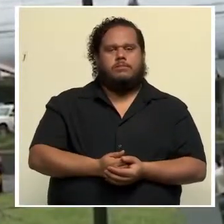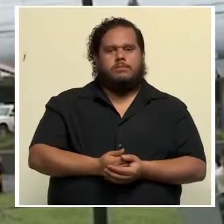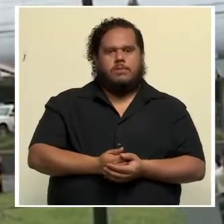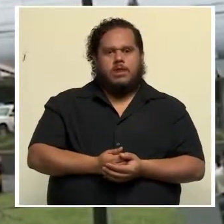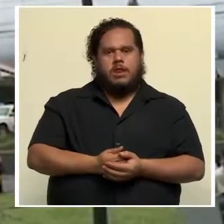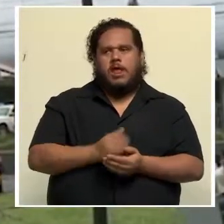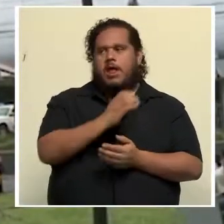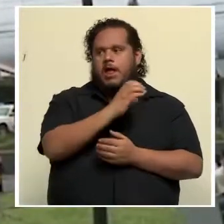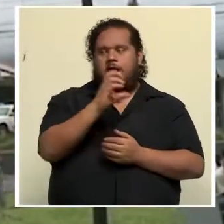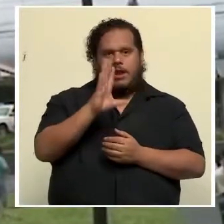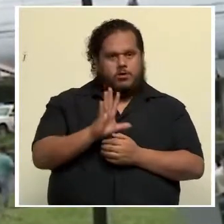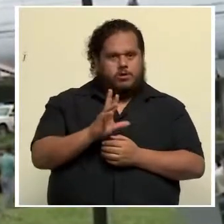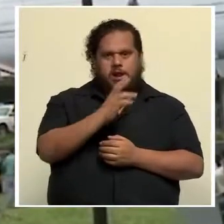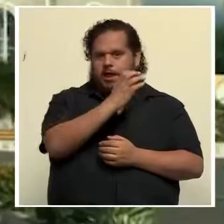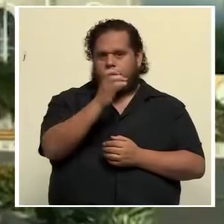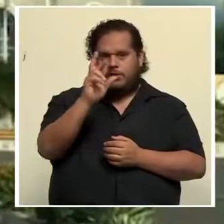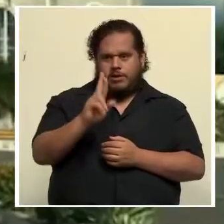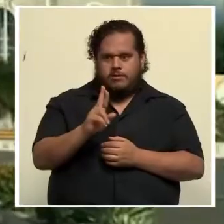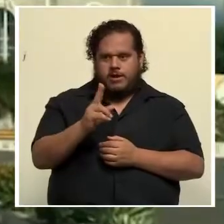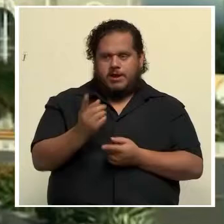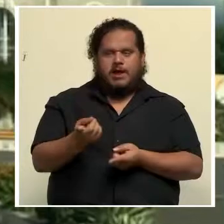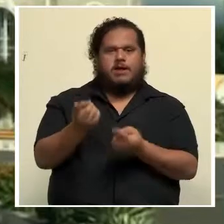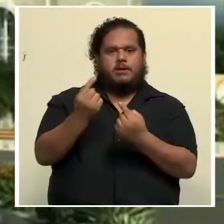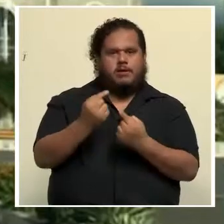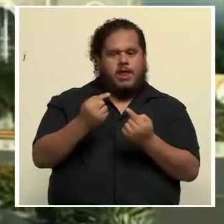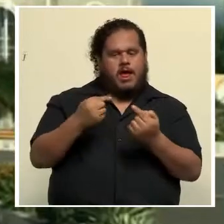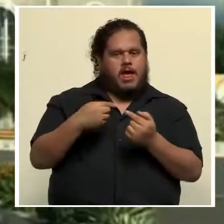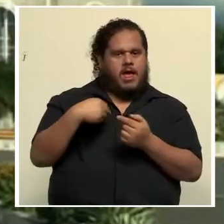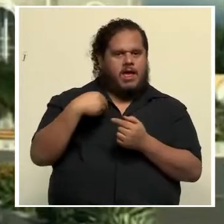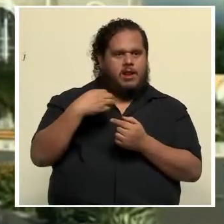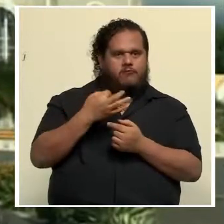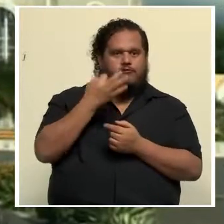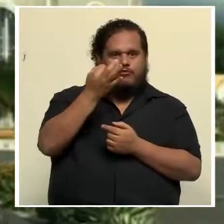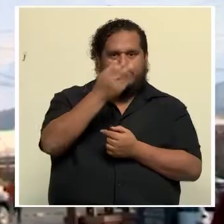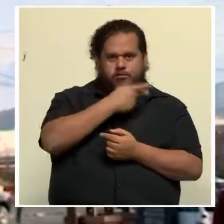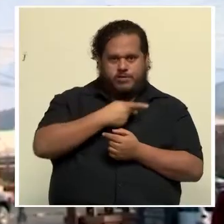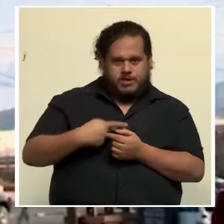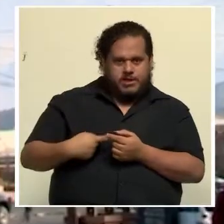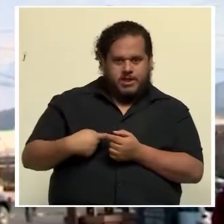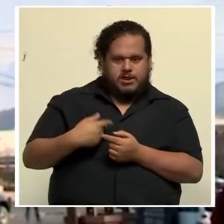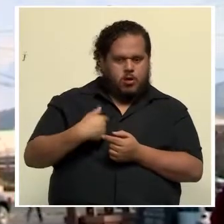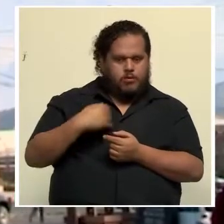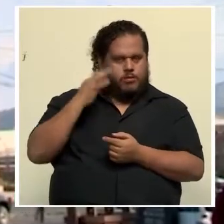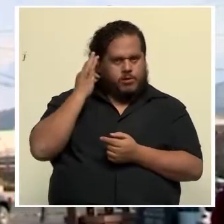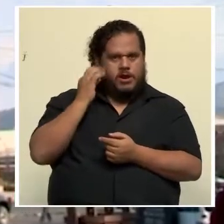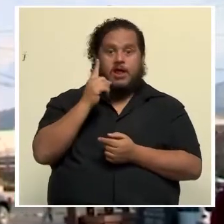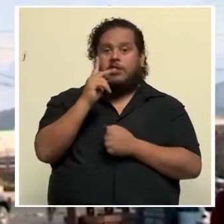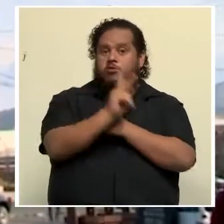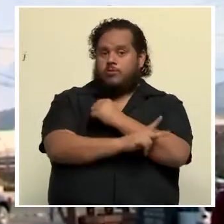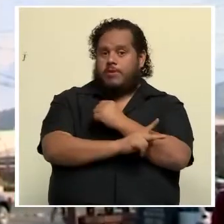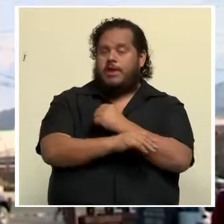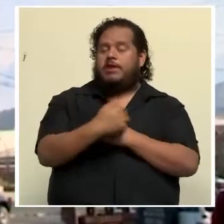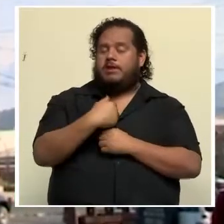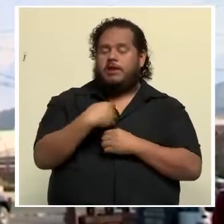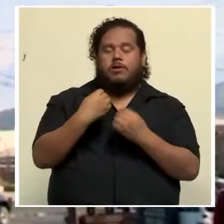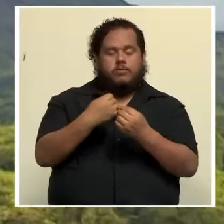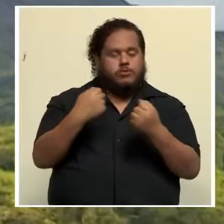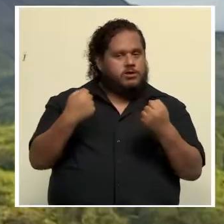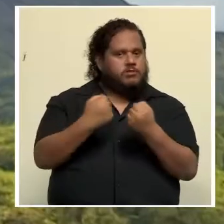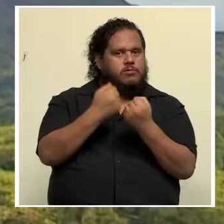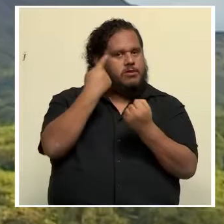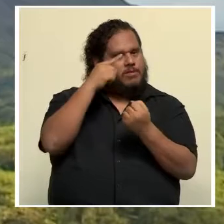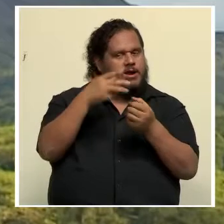La Costa Rica que recibirá al próximo presidente o presidenta es un país que tiene grandes desafíos por